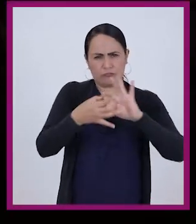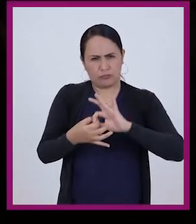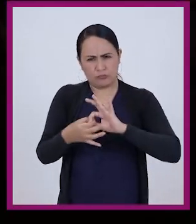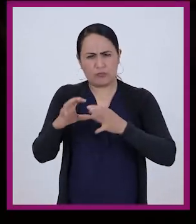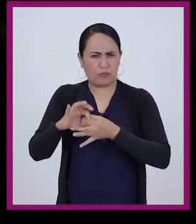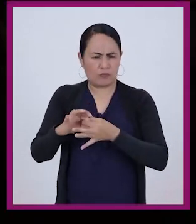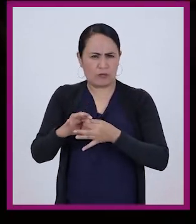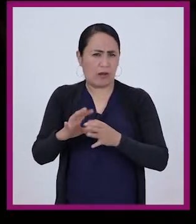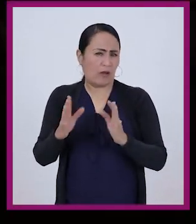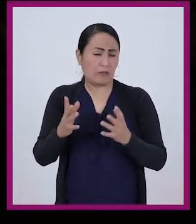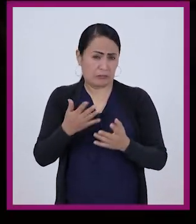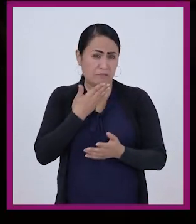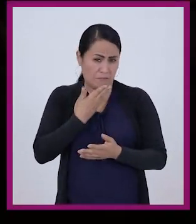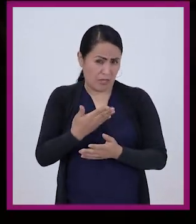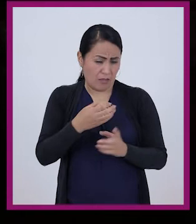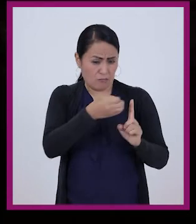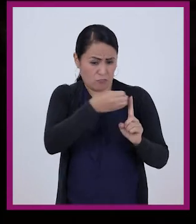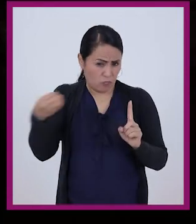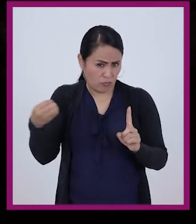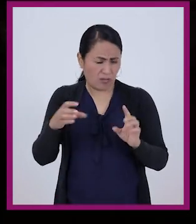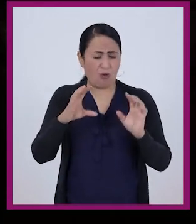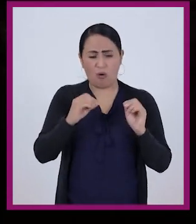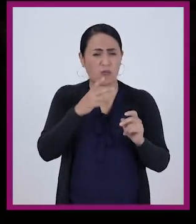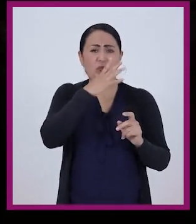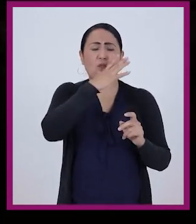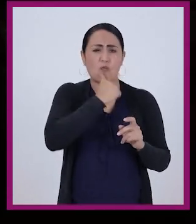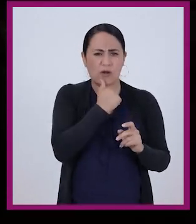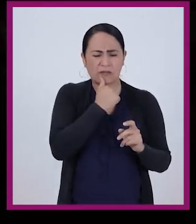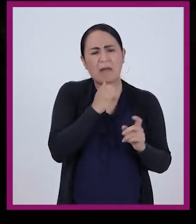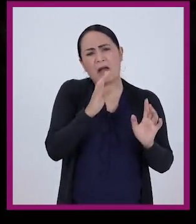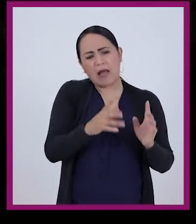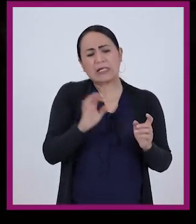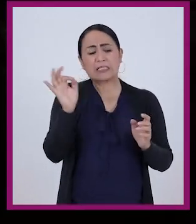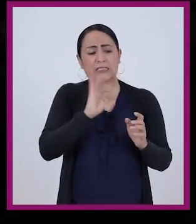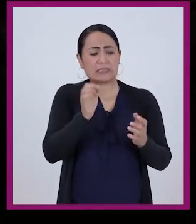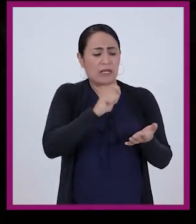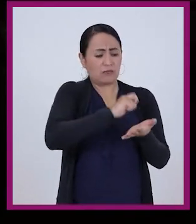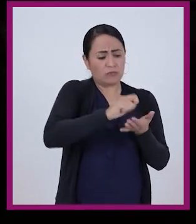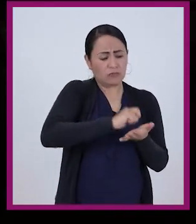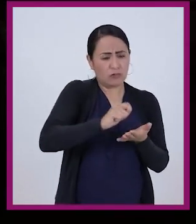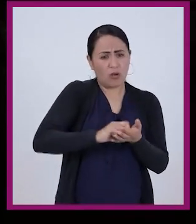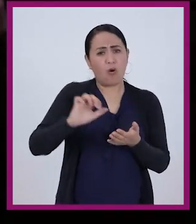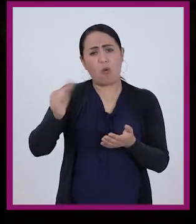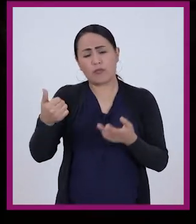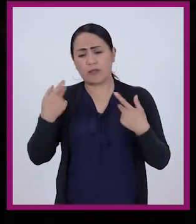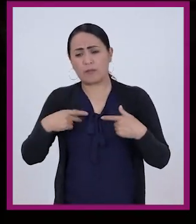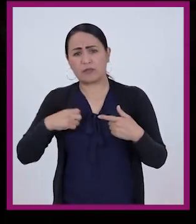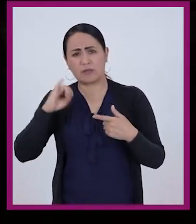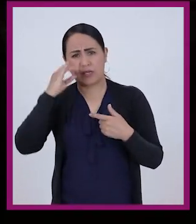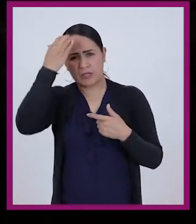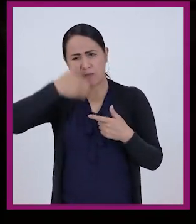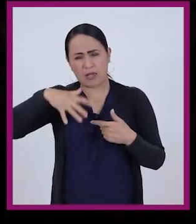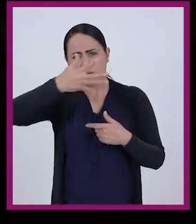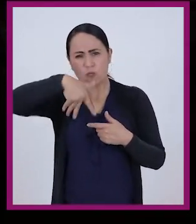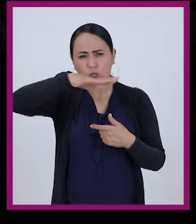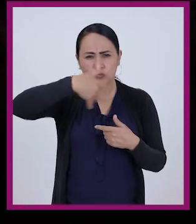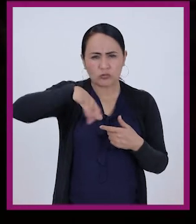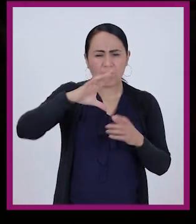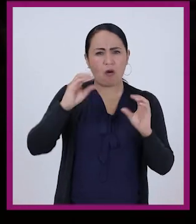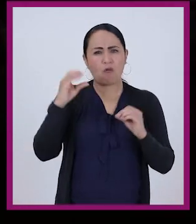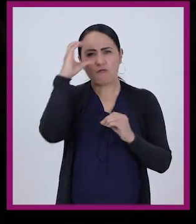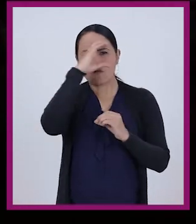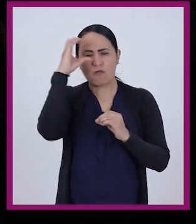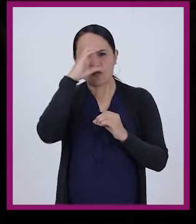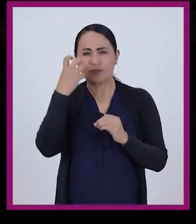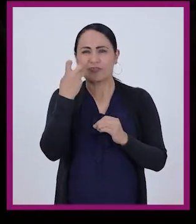requiere de la anterior, pero si no, se pueden hacer tareas simultáneas. Por ejemplo, mientras se redacta, alguien más puede hacer los gráficos